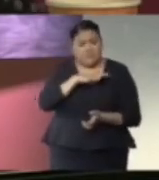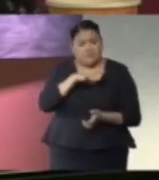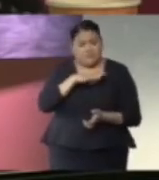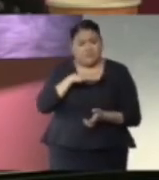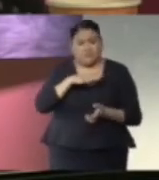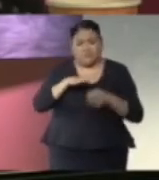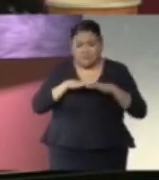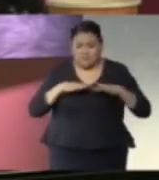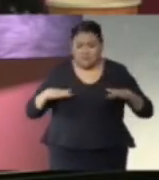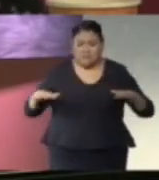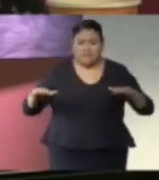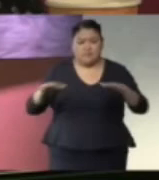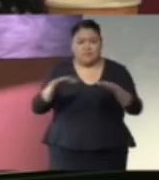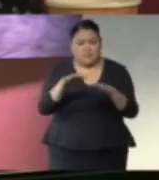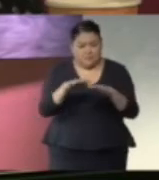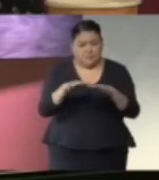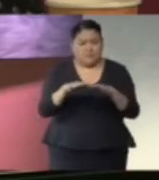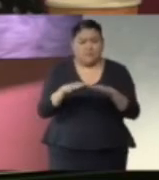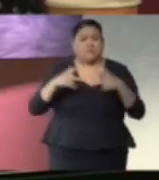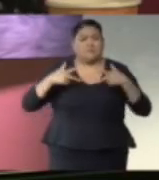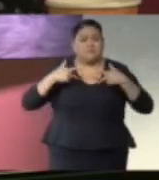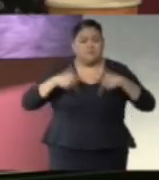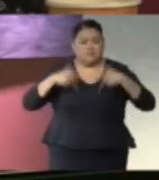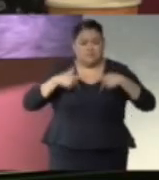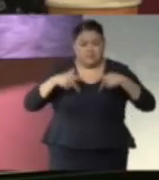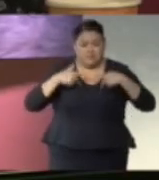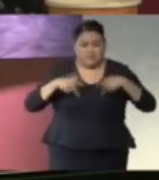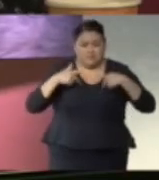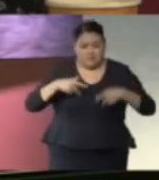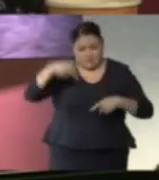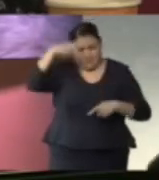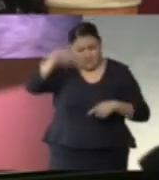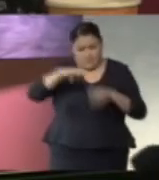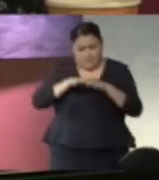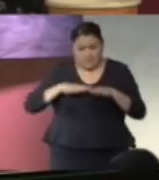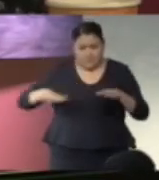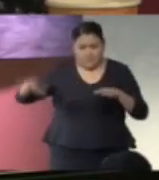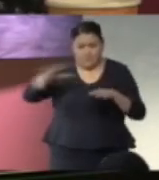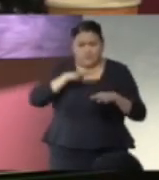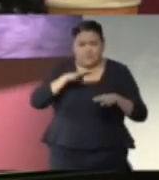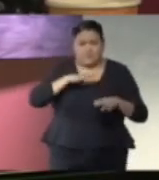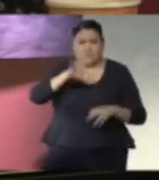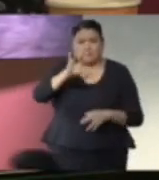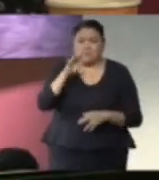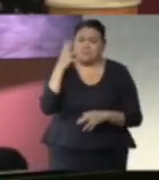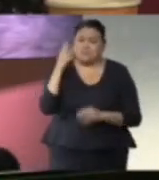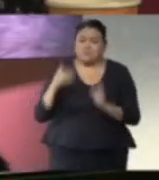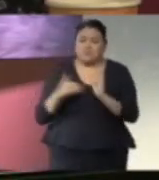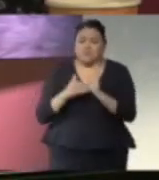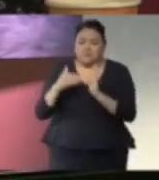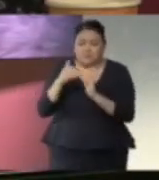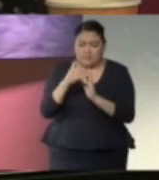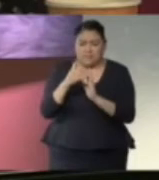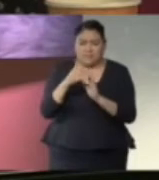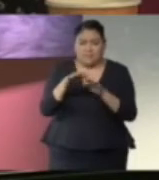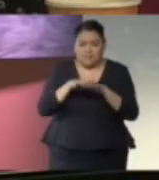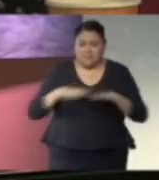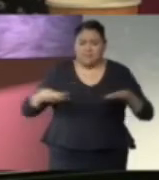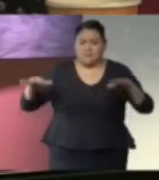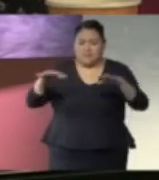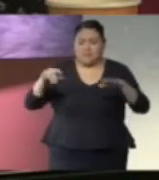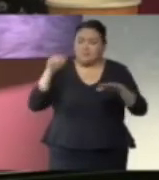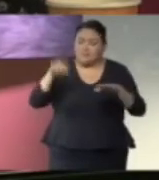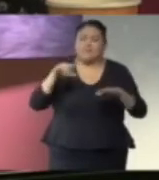una gran cantidad de personas en México, 54 millones de personas participando